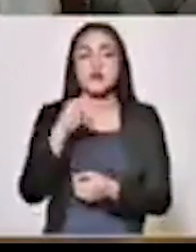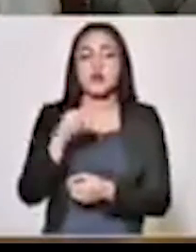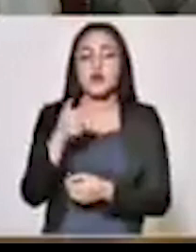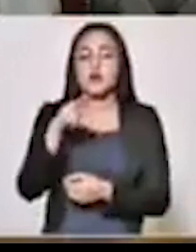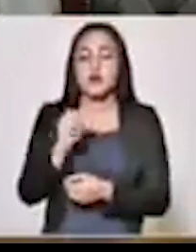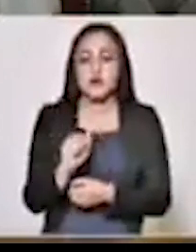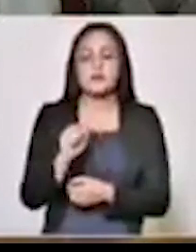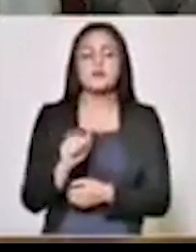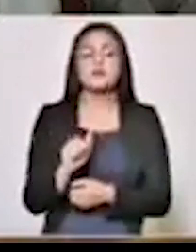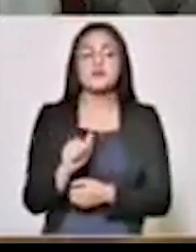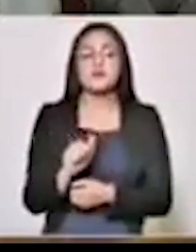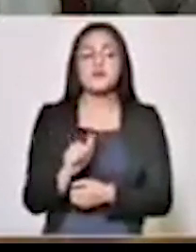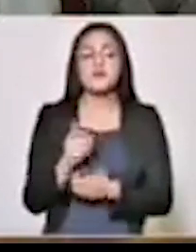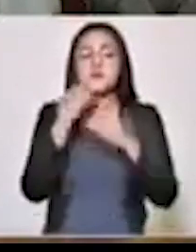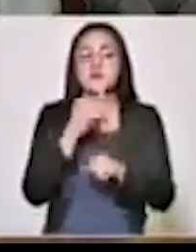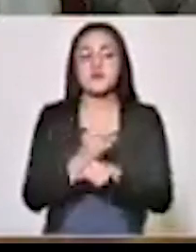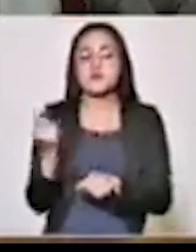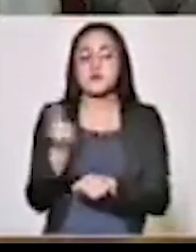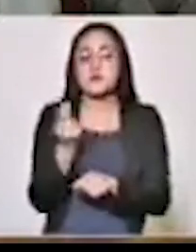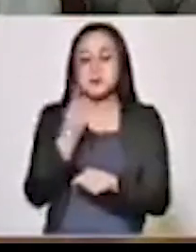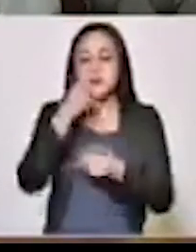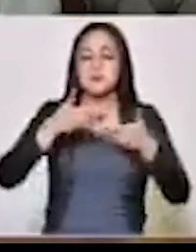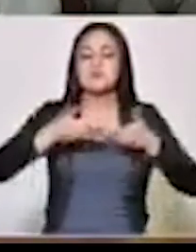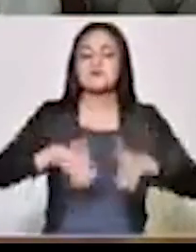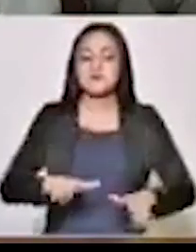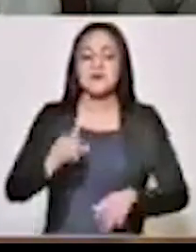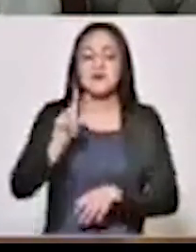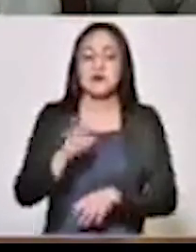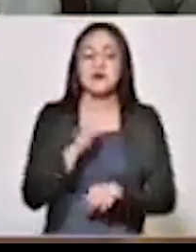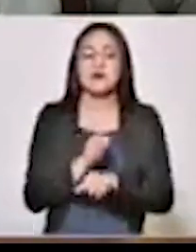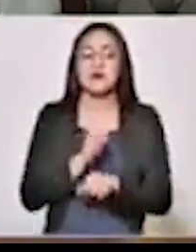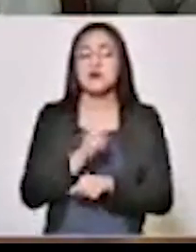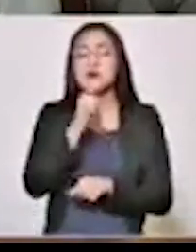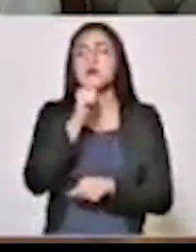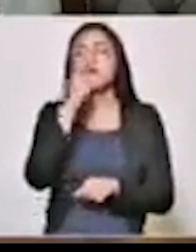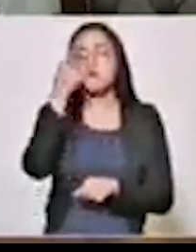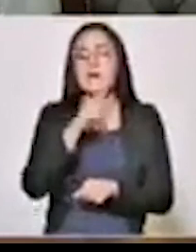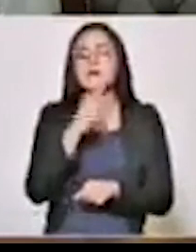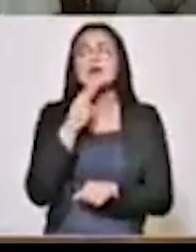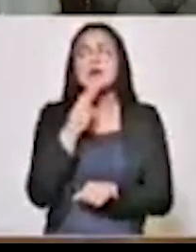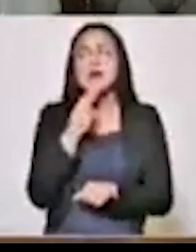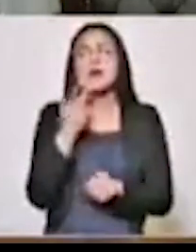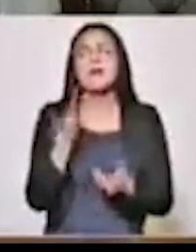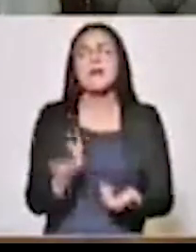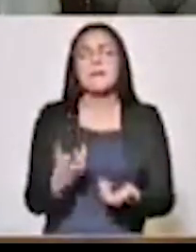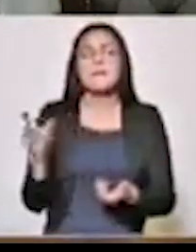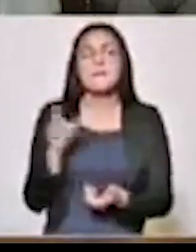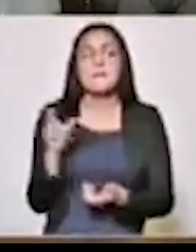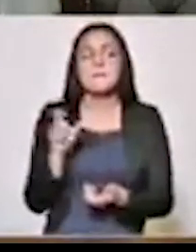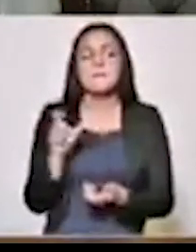CONAGUA. No hay necesidad de abrir la compuerta, que es solamente para, se utiliza o se abre